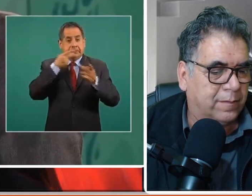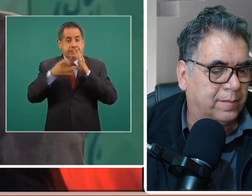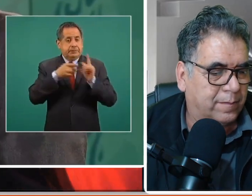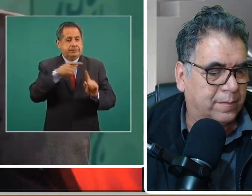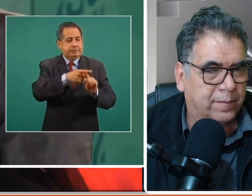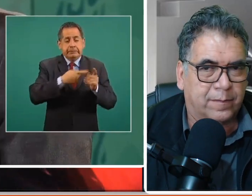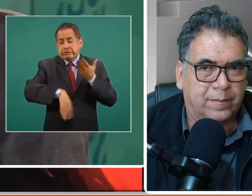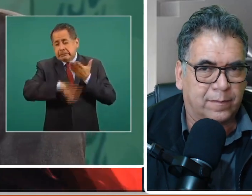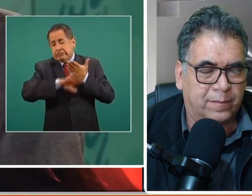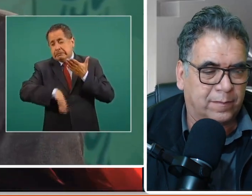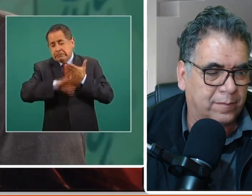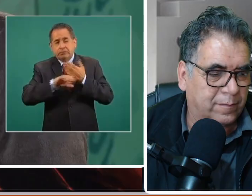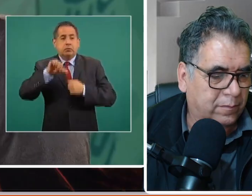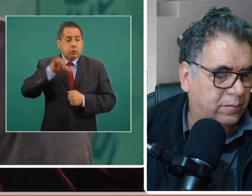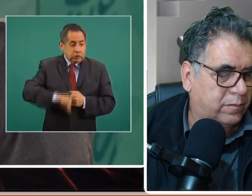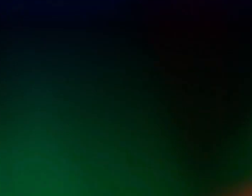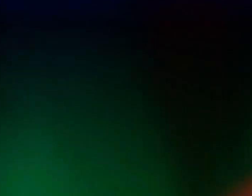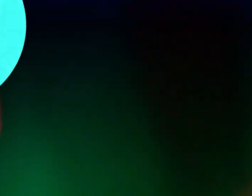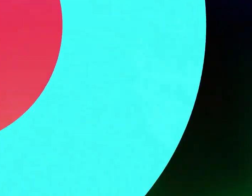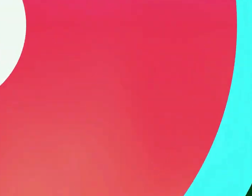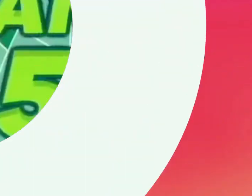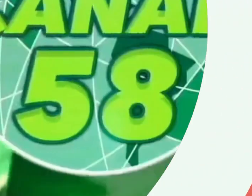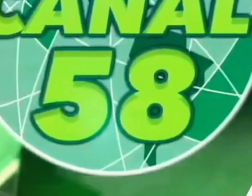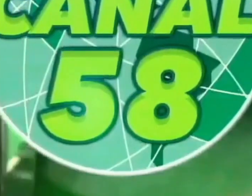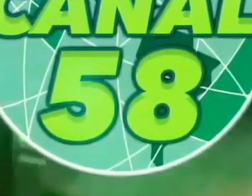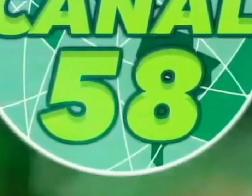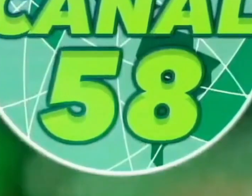nos ataca un día sí y el otro también.